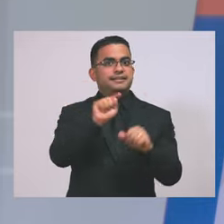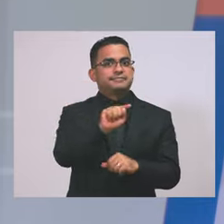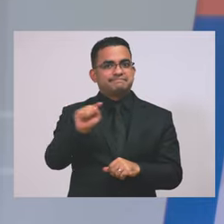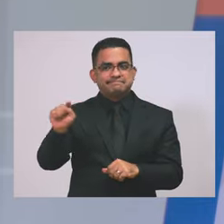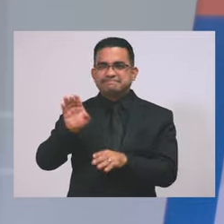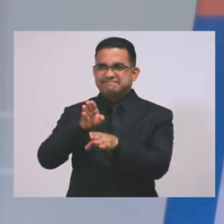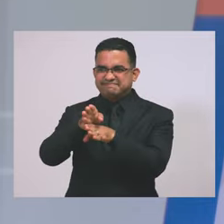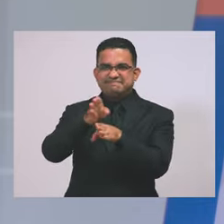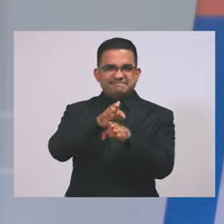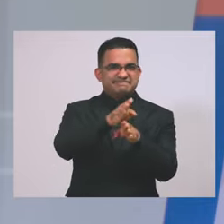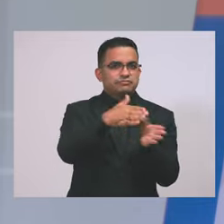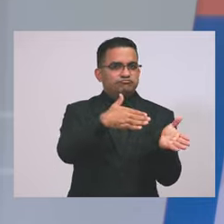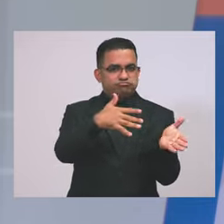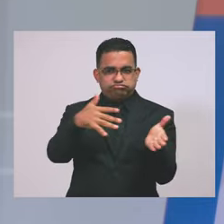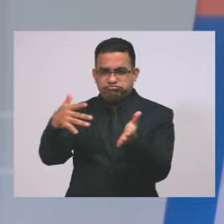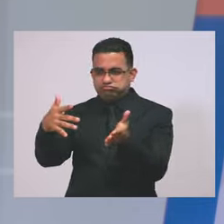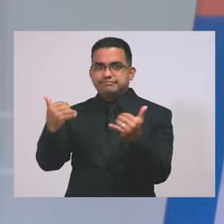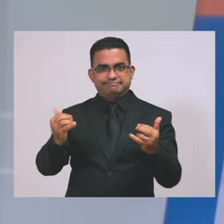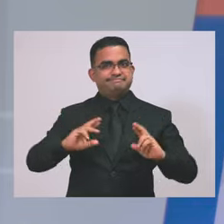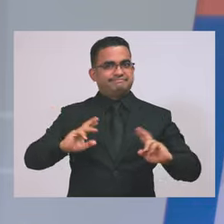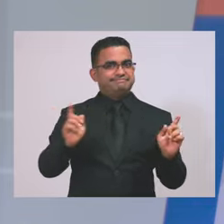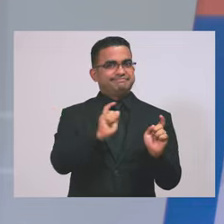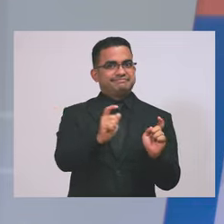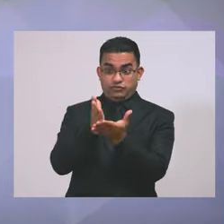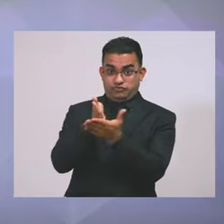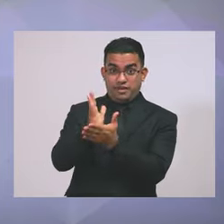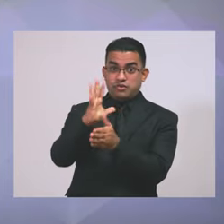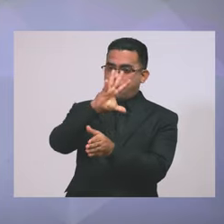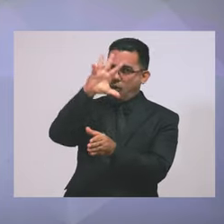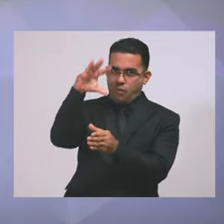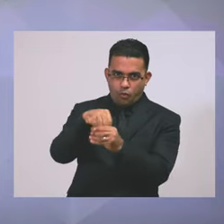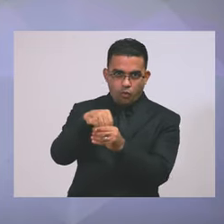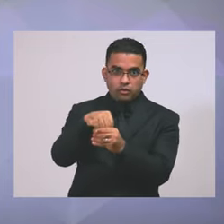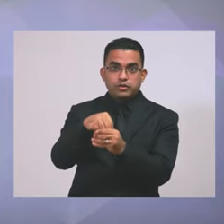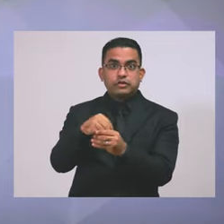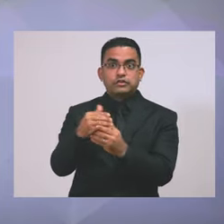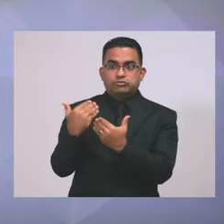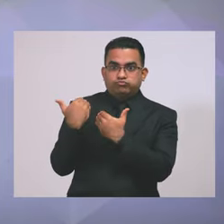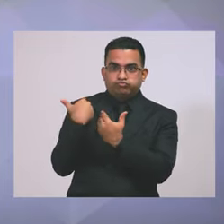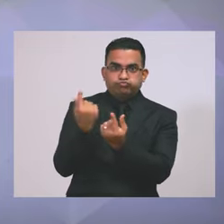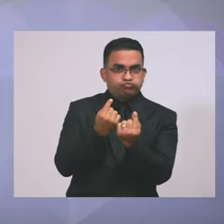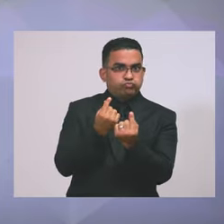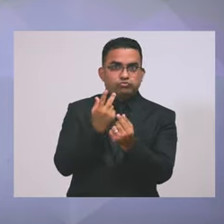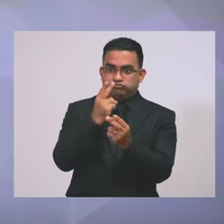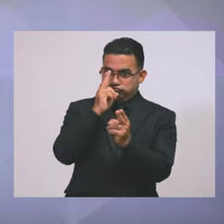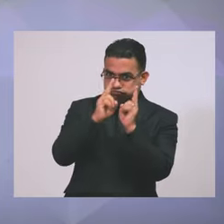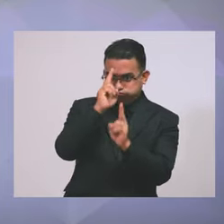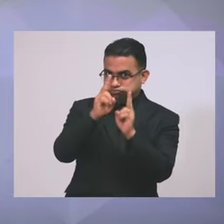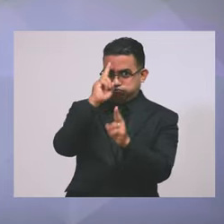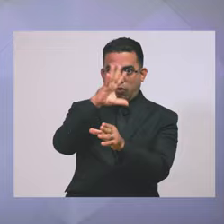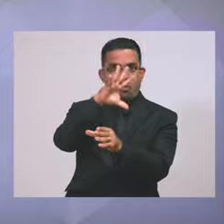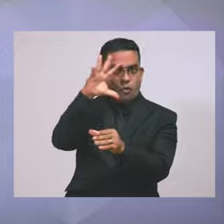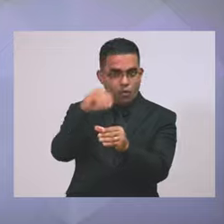y magísteres en sus respectivas áreas de estudio todos los derechos y privilegios que